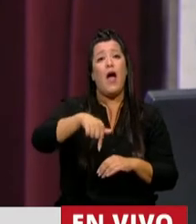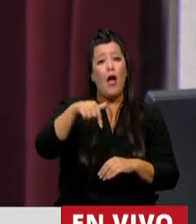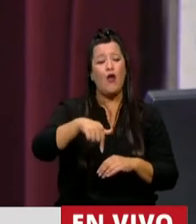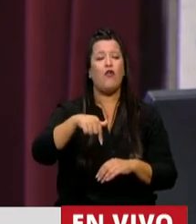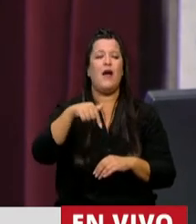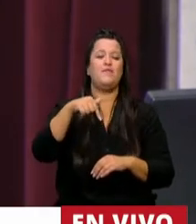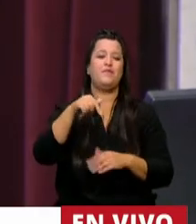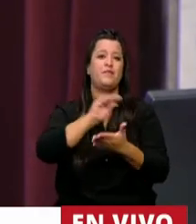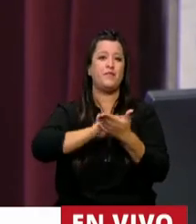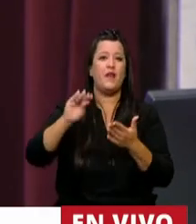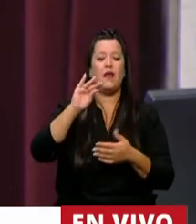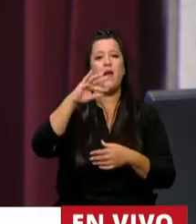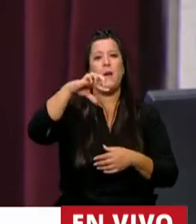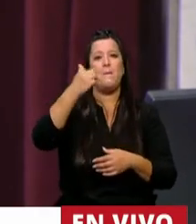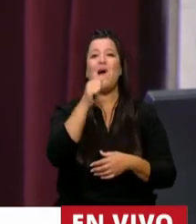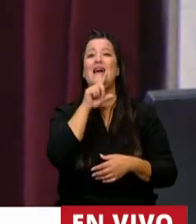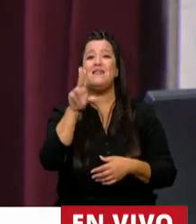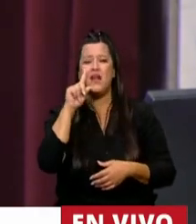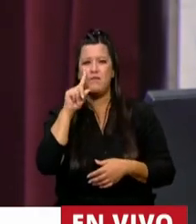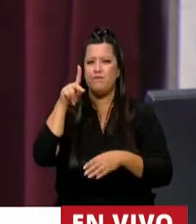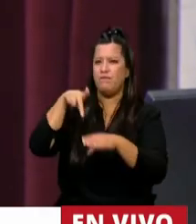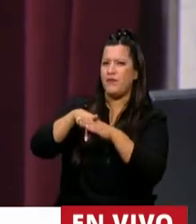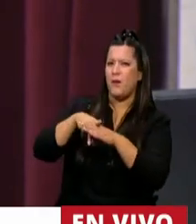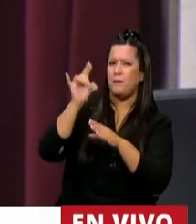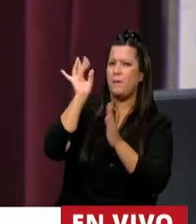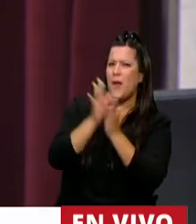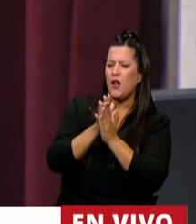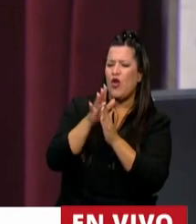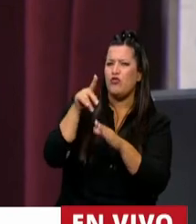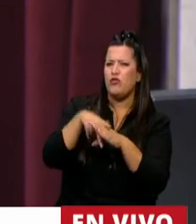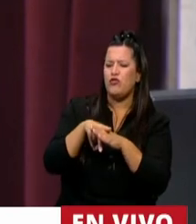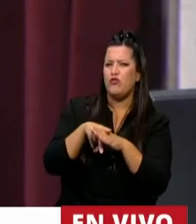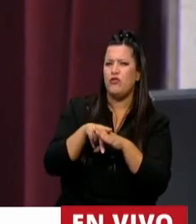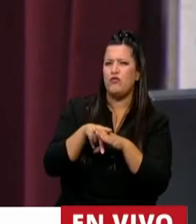Patri. Perdón, señora presidenta.